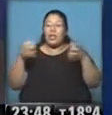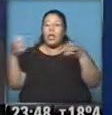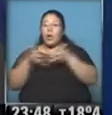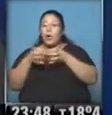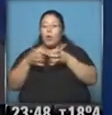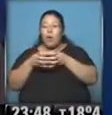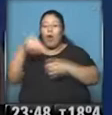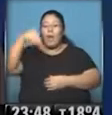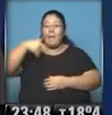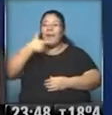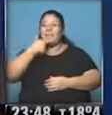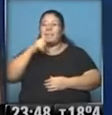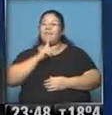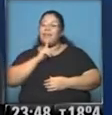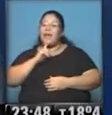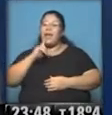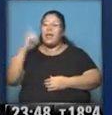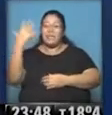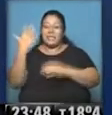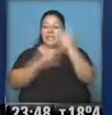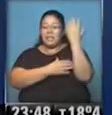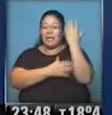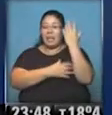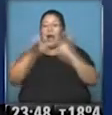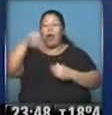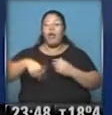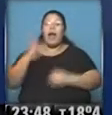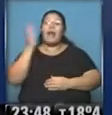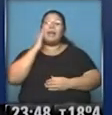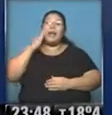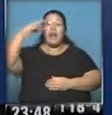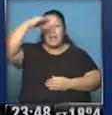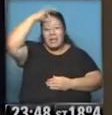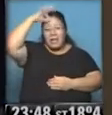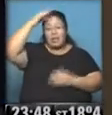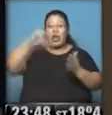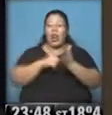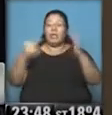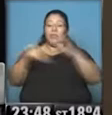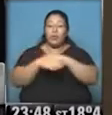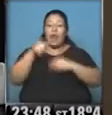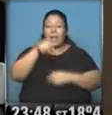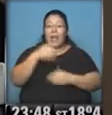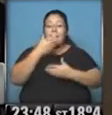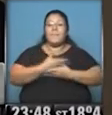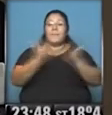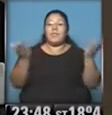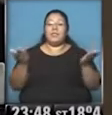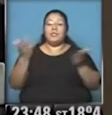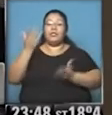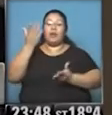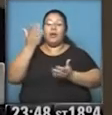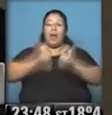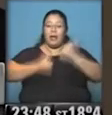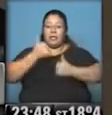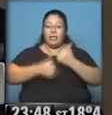sus propuestas para la ciudad de Buenos Aires hoy por la tarde en un teatro del centro de la ciudad. Bueno, nosotros tenemos muchas expectativas porque creemos